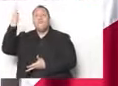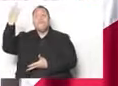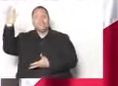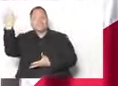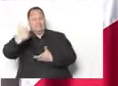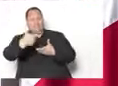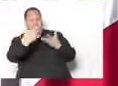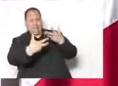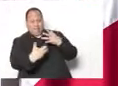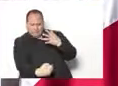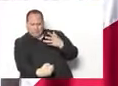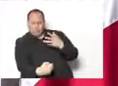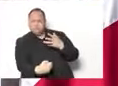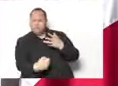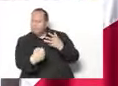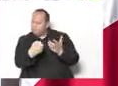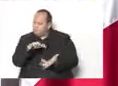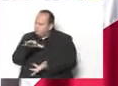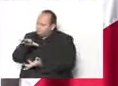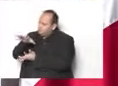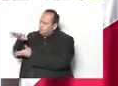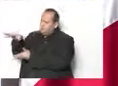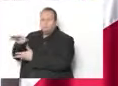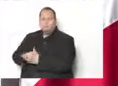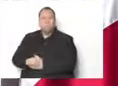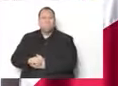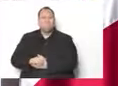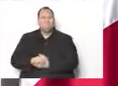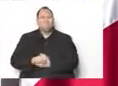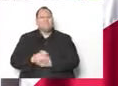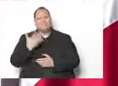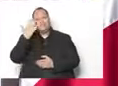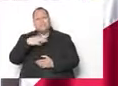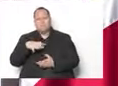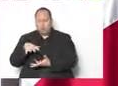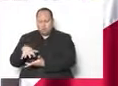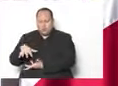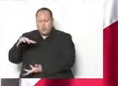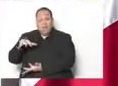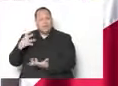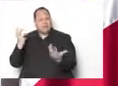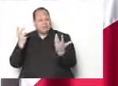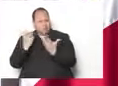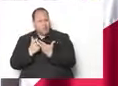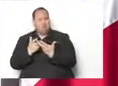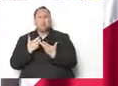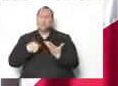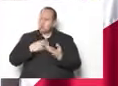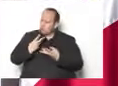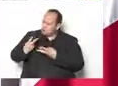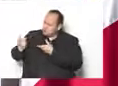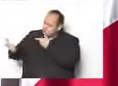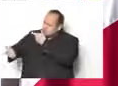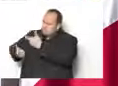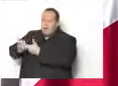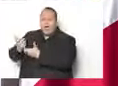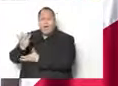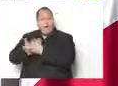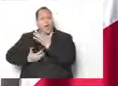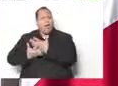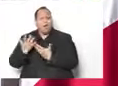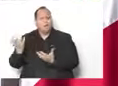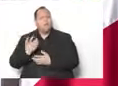retenidas por el fideicomiso, constituidas en el fondo de reserva, y realizaremos las acciones